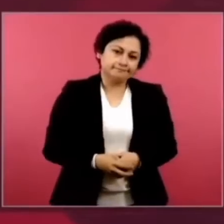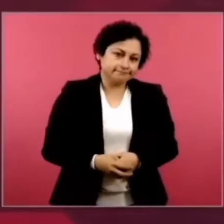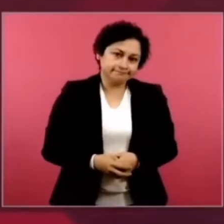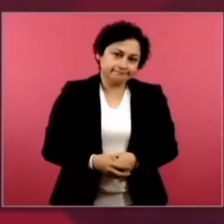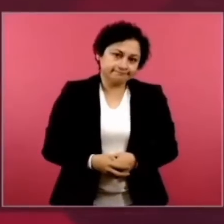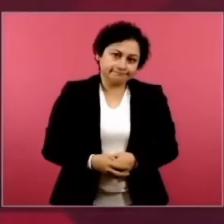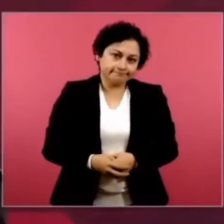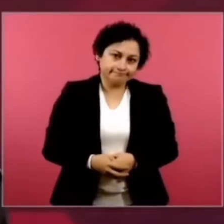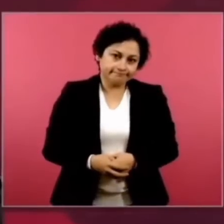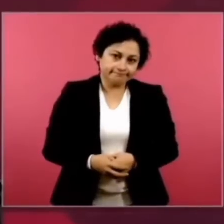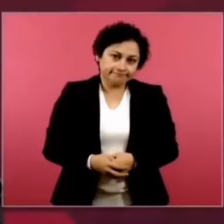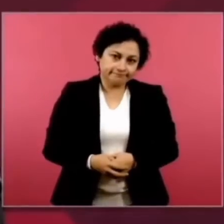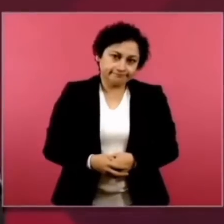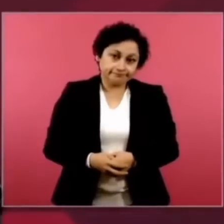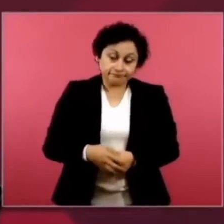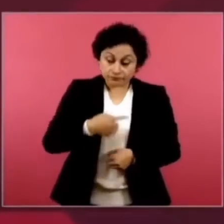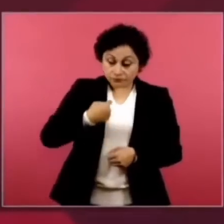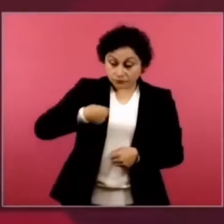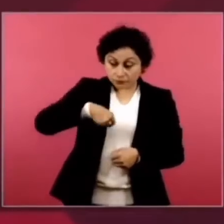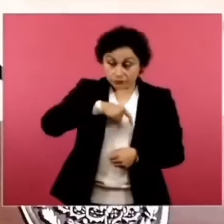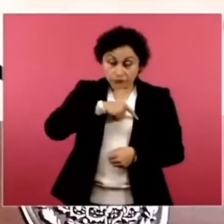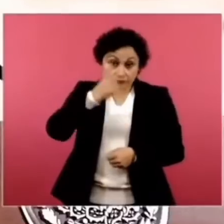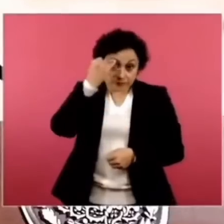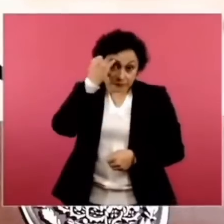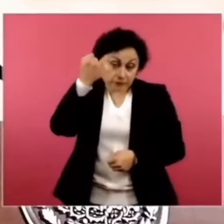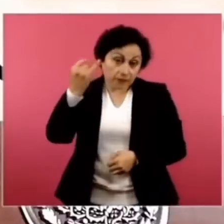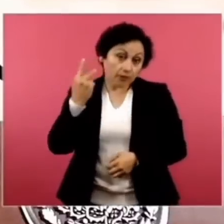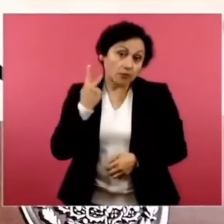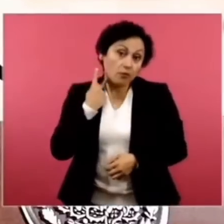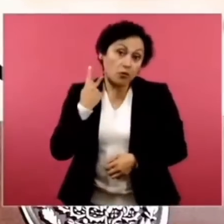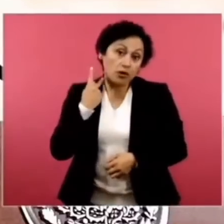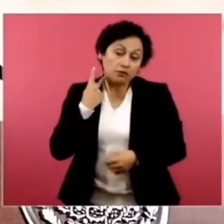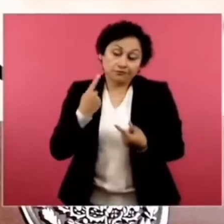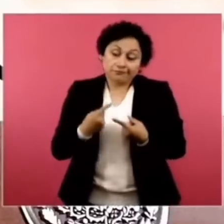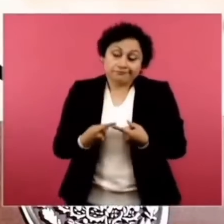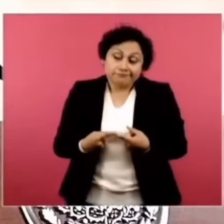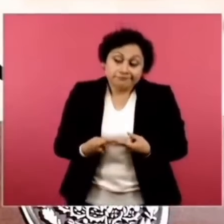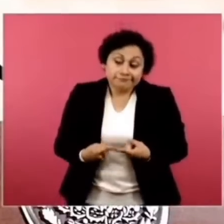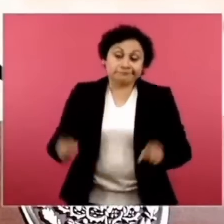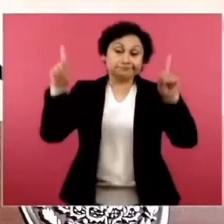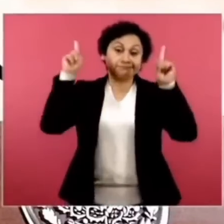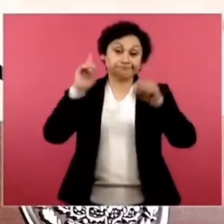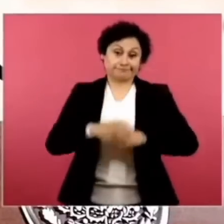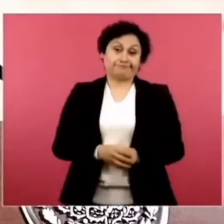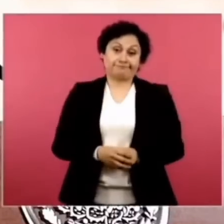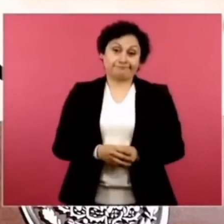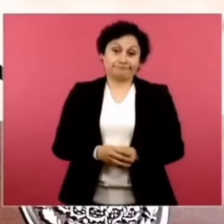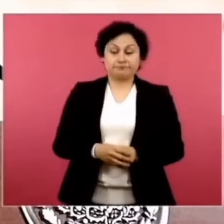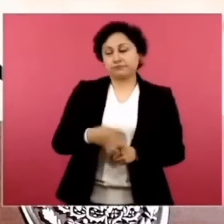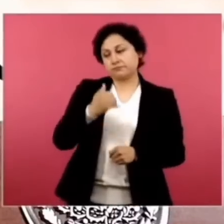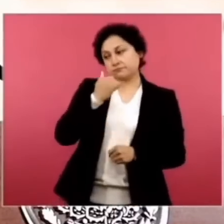que esta política ocasiona. No es nada personal,